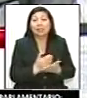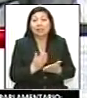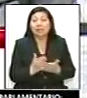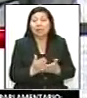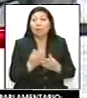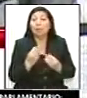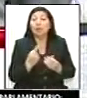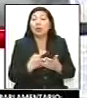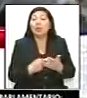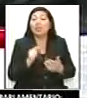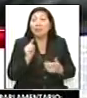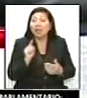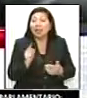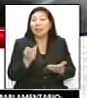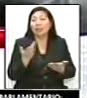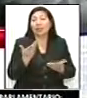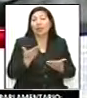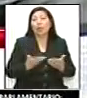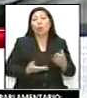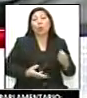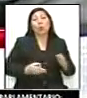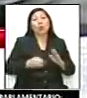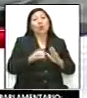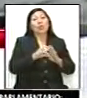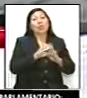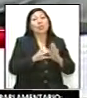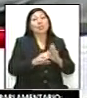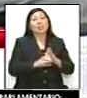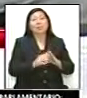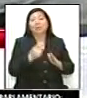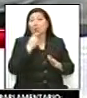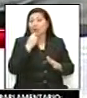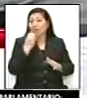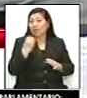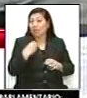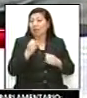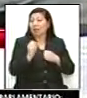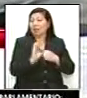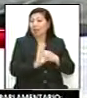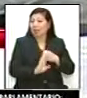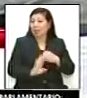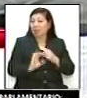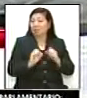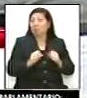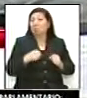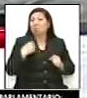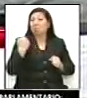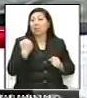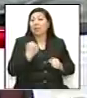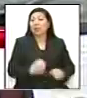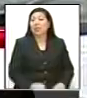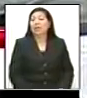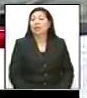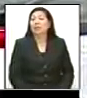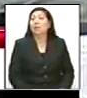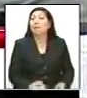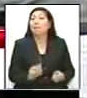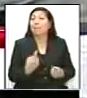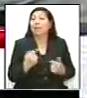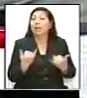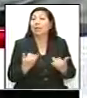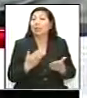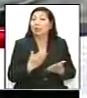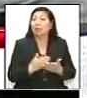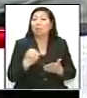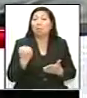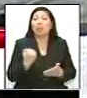poderes, porque es ahí donde está el concepto jurídico de Constitución. Usted me tiene que garantizar la división de poderes. Entonces, para que haya esa división